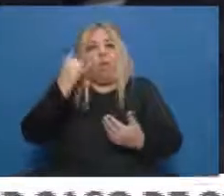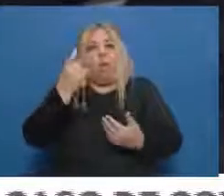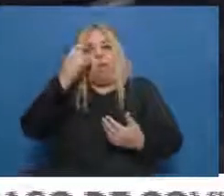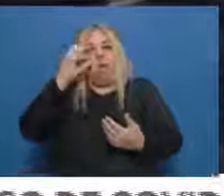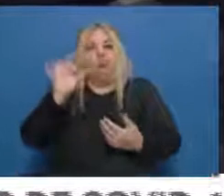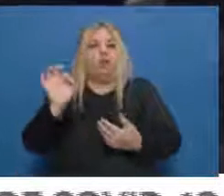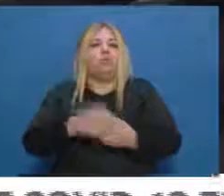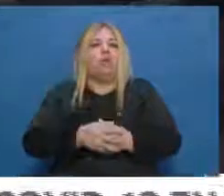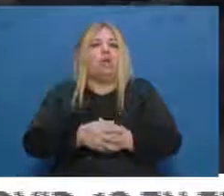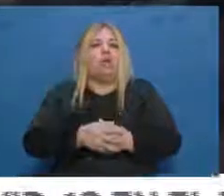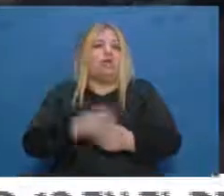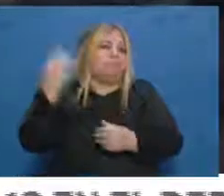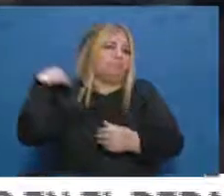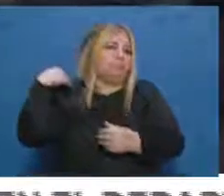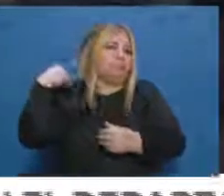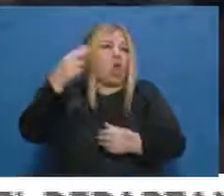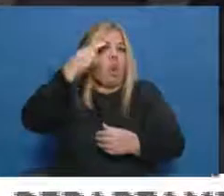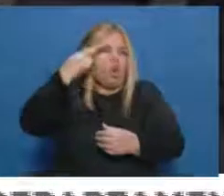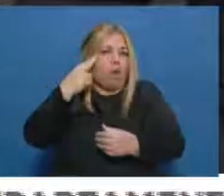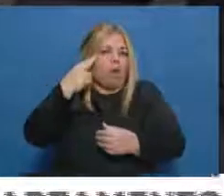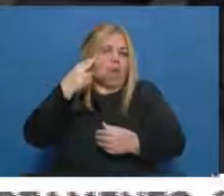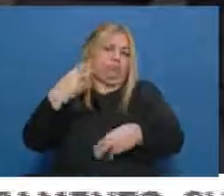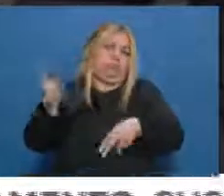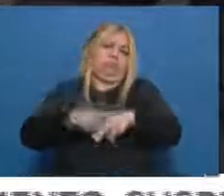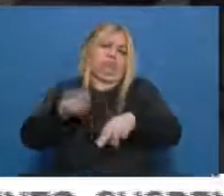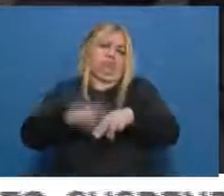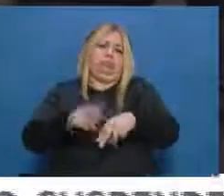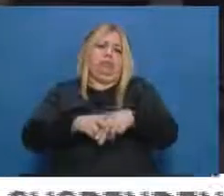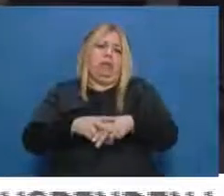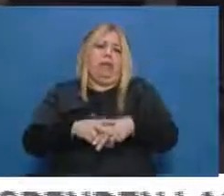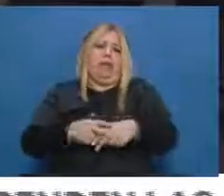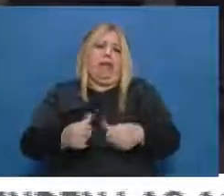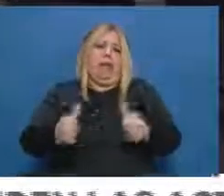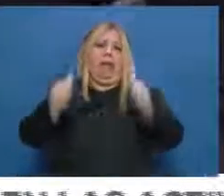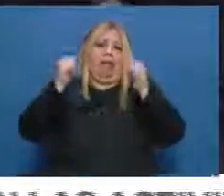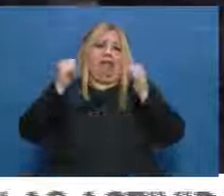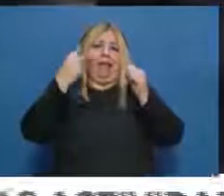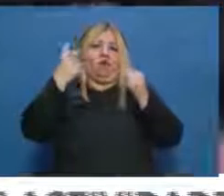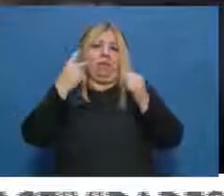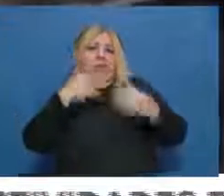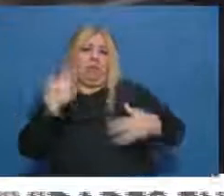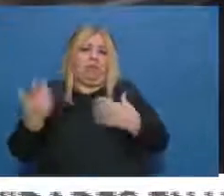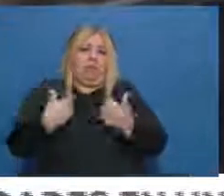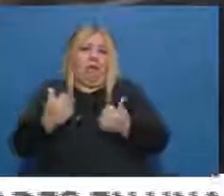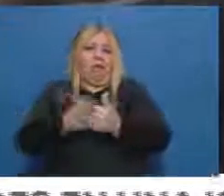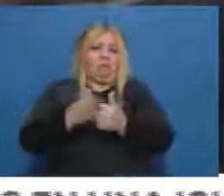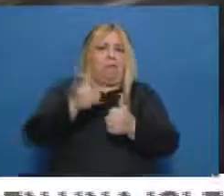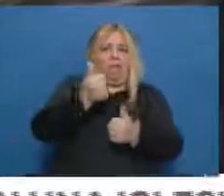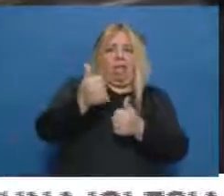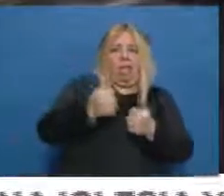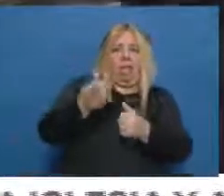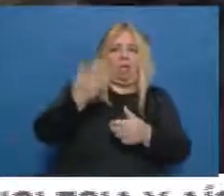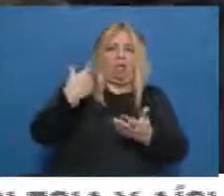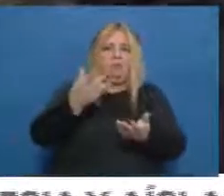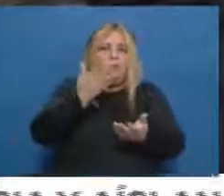9 picante de área, habilidoso. Es un jugador que puede jugar de espalda. Que puede jugar, puede pivotear y puede definir,